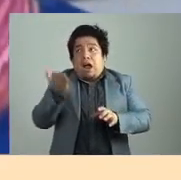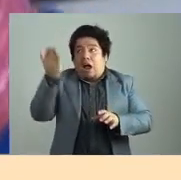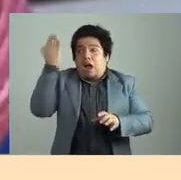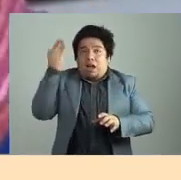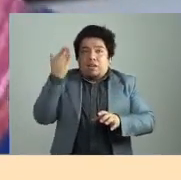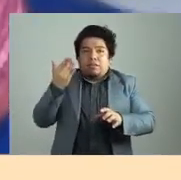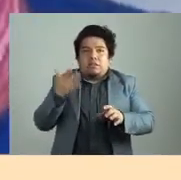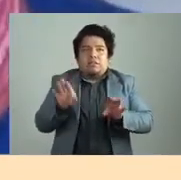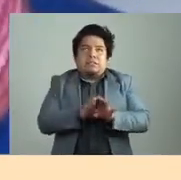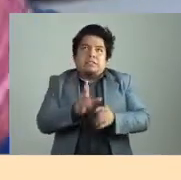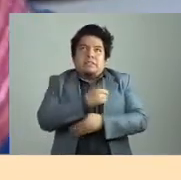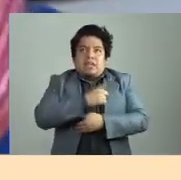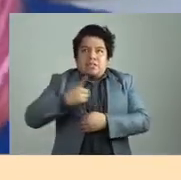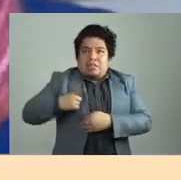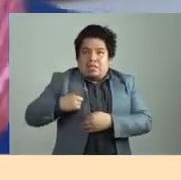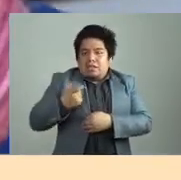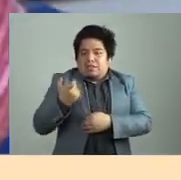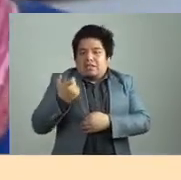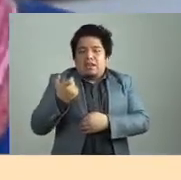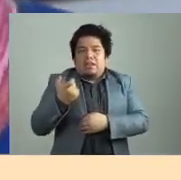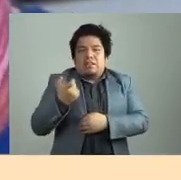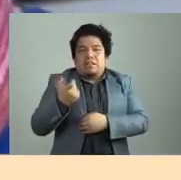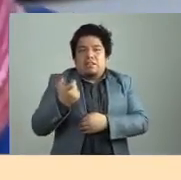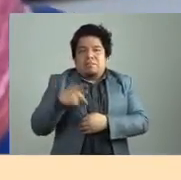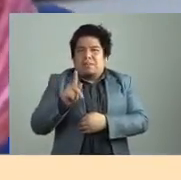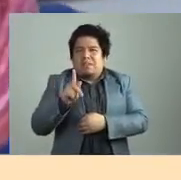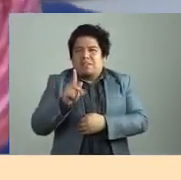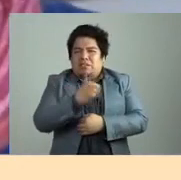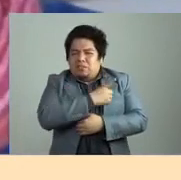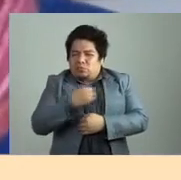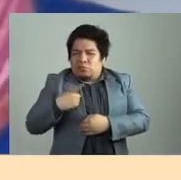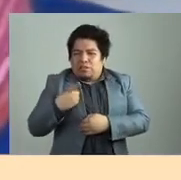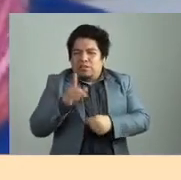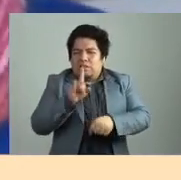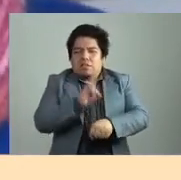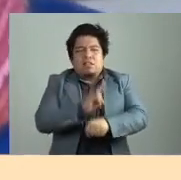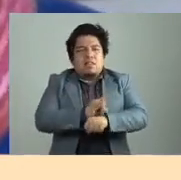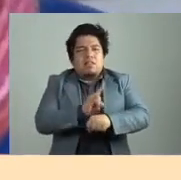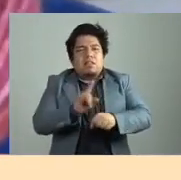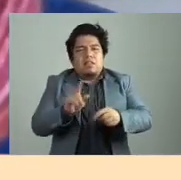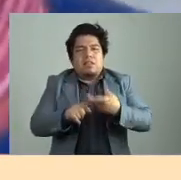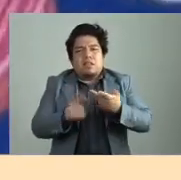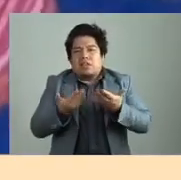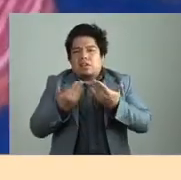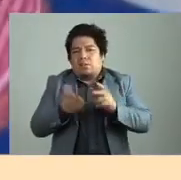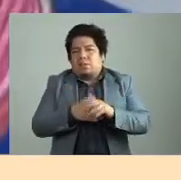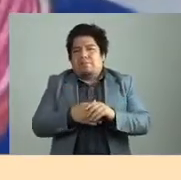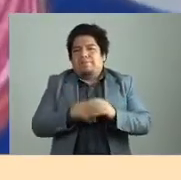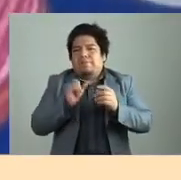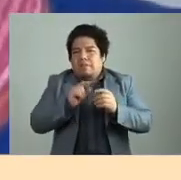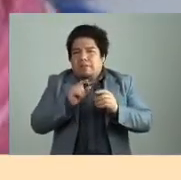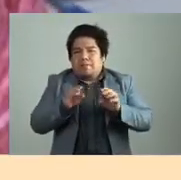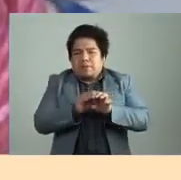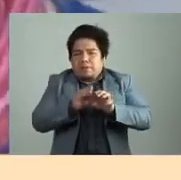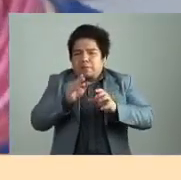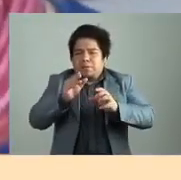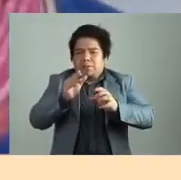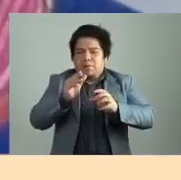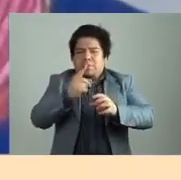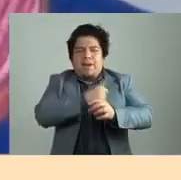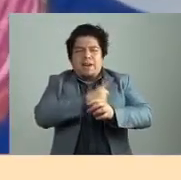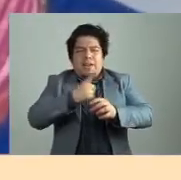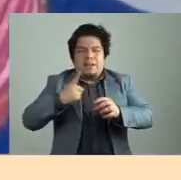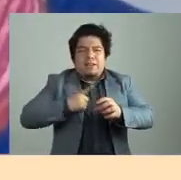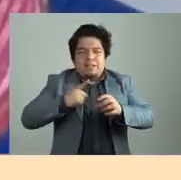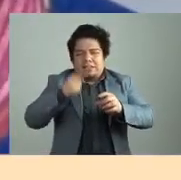deuda antes una crisis artificial y también no como después de la crisis